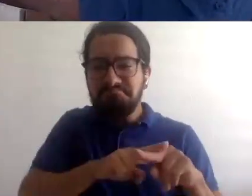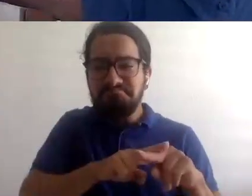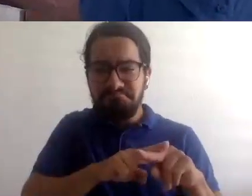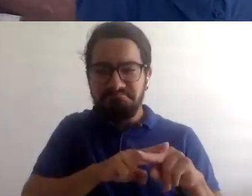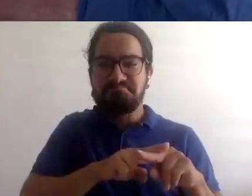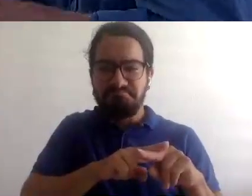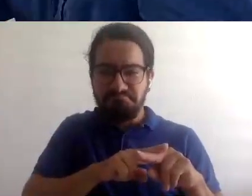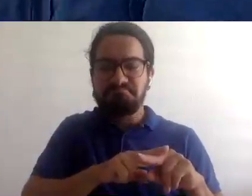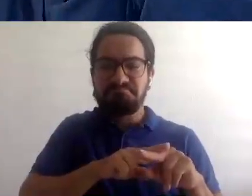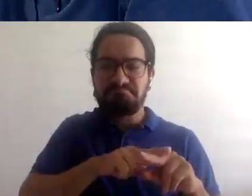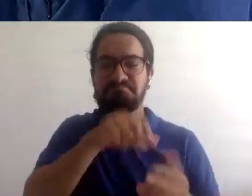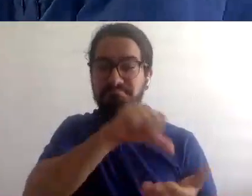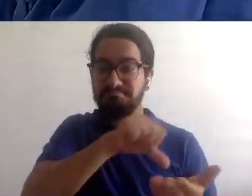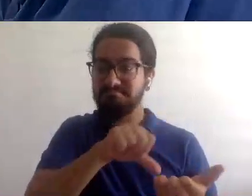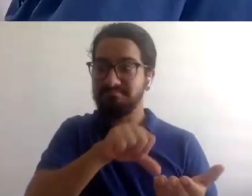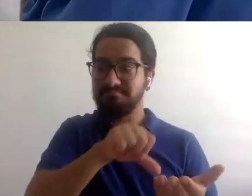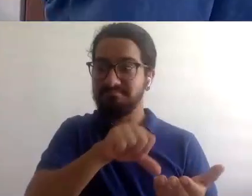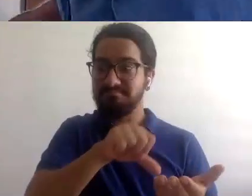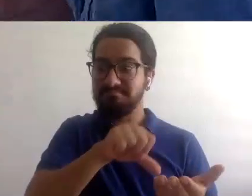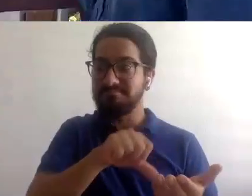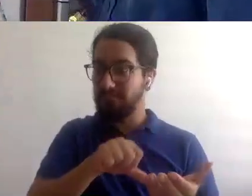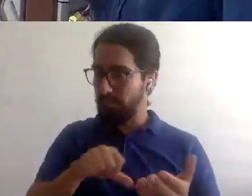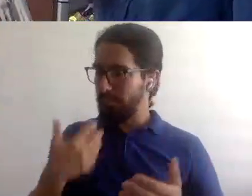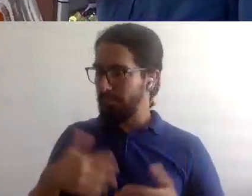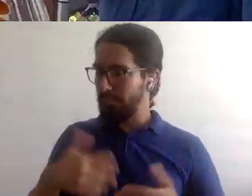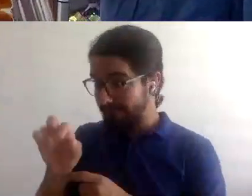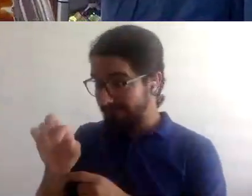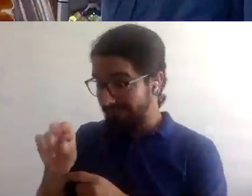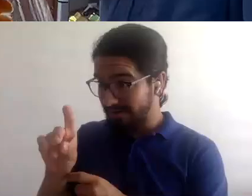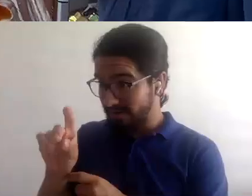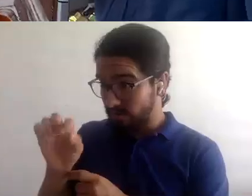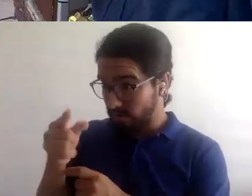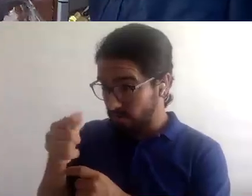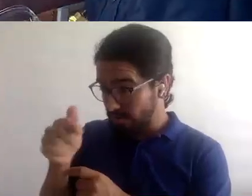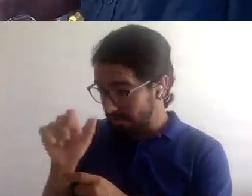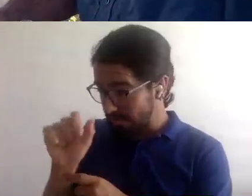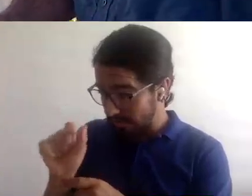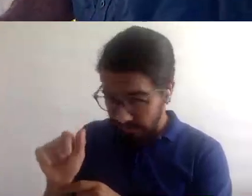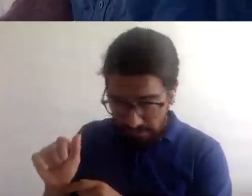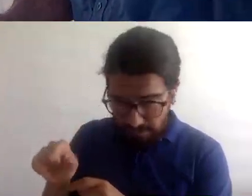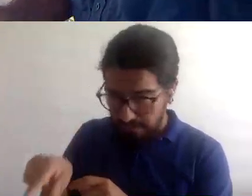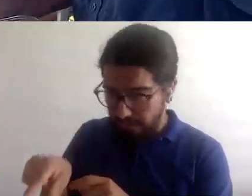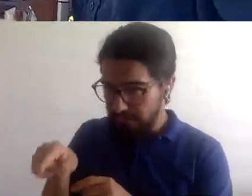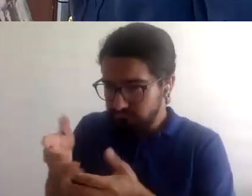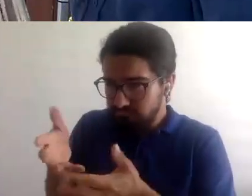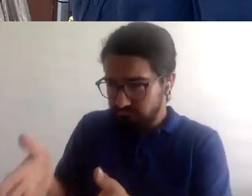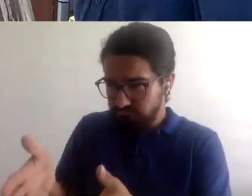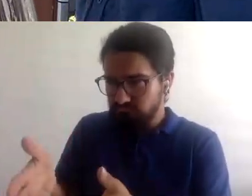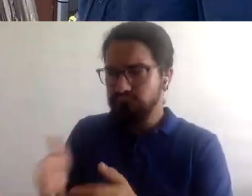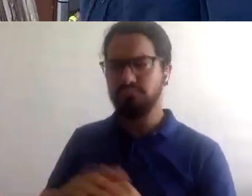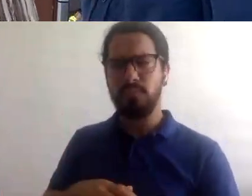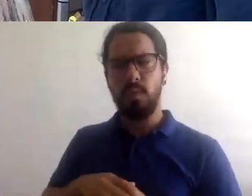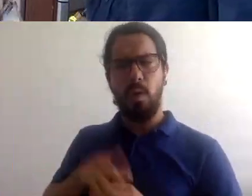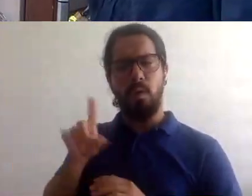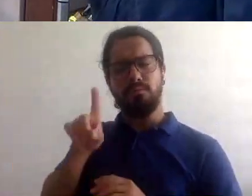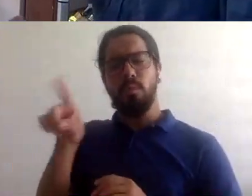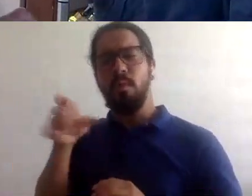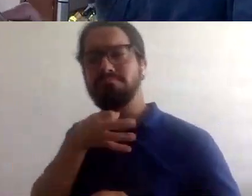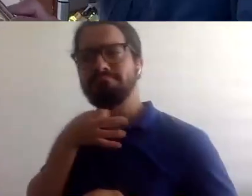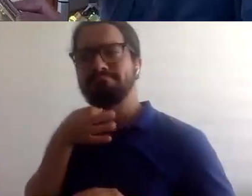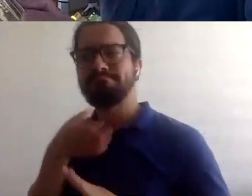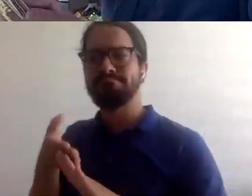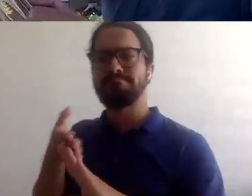Qué bien. ¿Y la verdolaga, hay algo que se tiene que saber a la hora de prepararse? Por ejemplo, si tiene babita, o si tiene